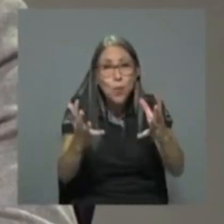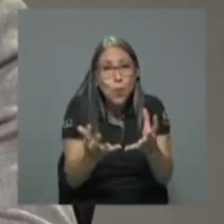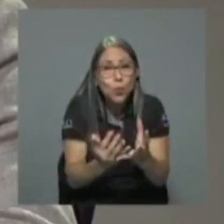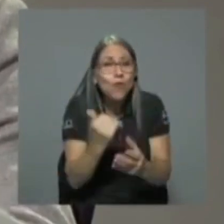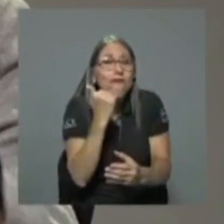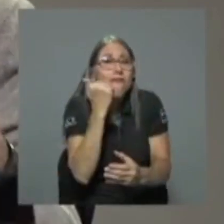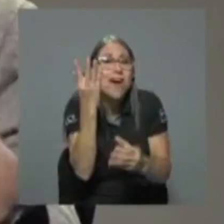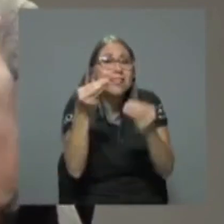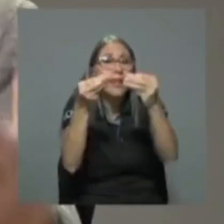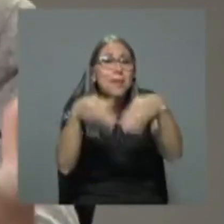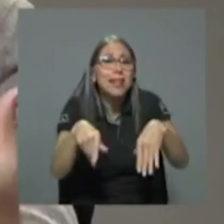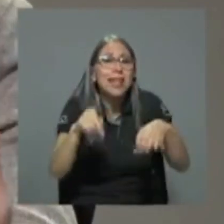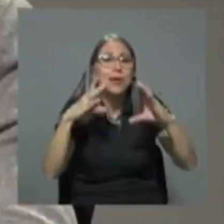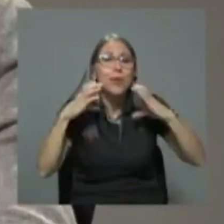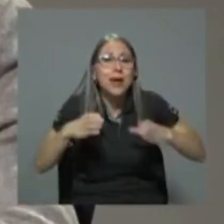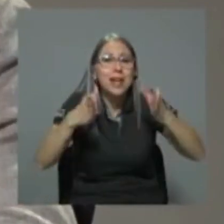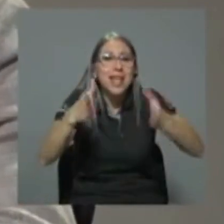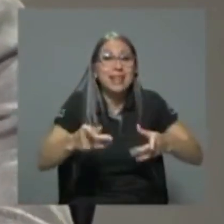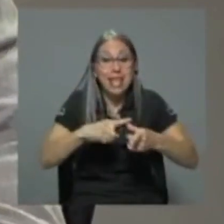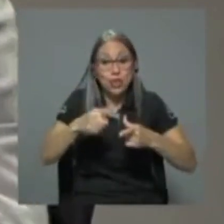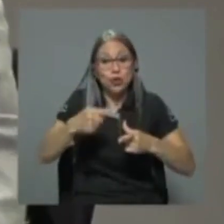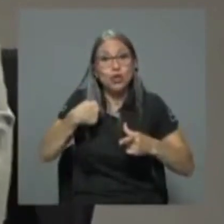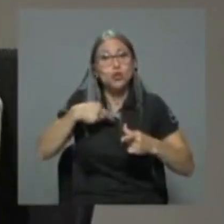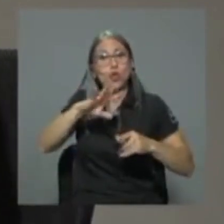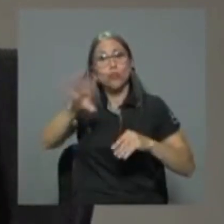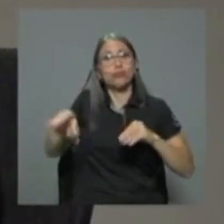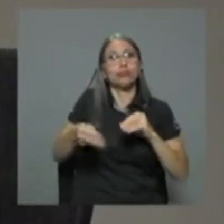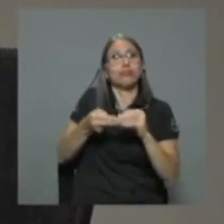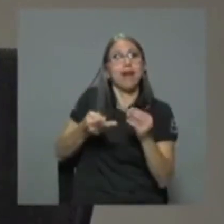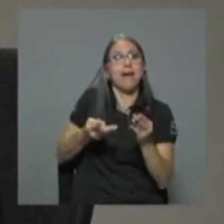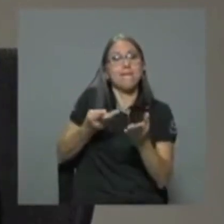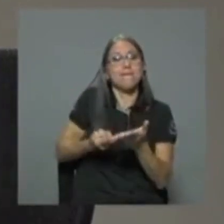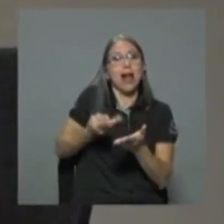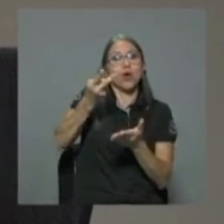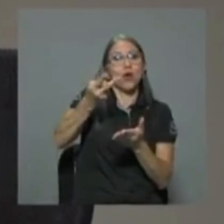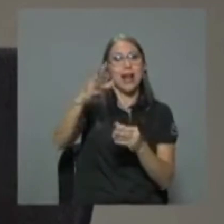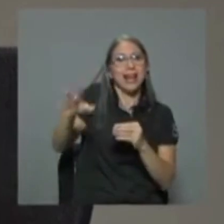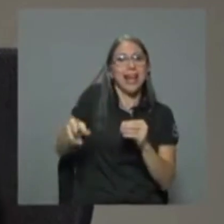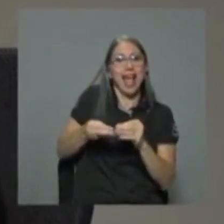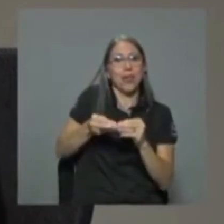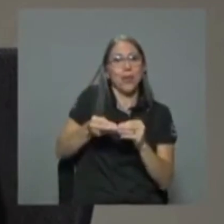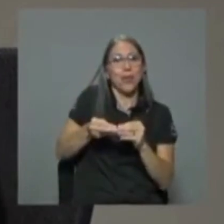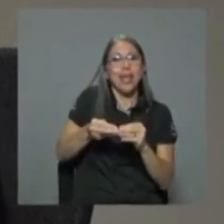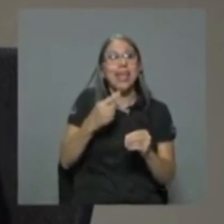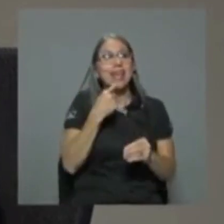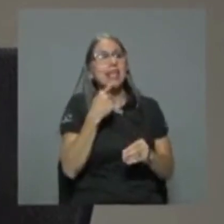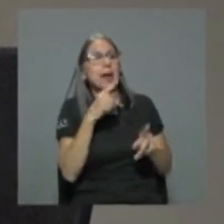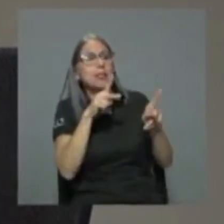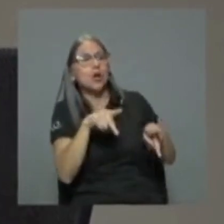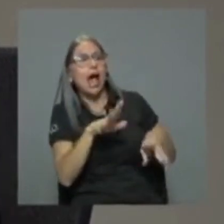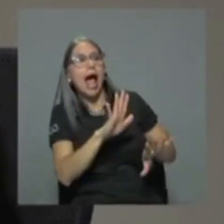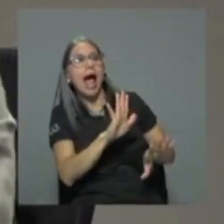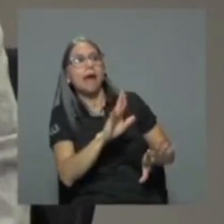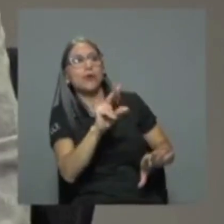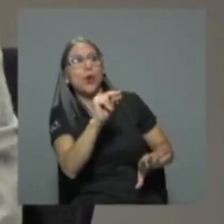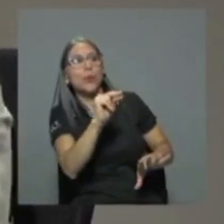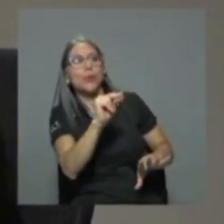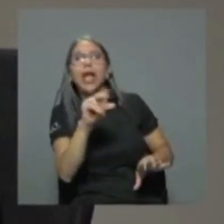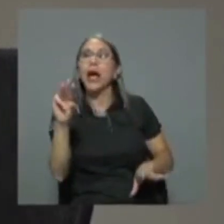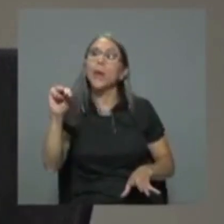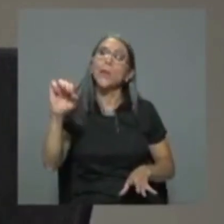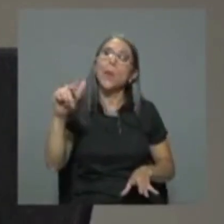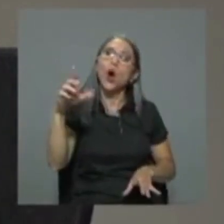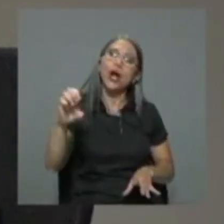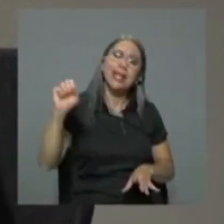genera uno un valor agregado en ese cliente que diga, no, pero es que Monje ha estado conmigo cuando nadie creyó en mí,